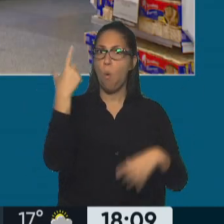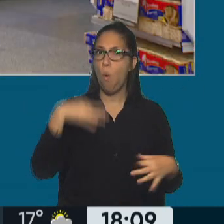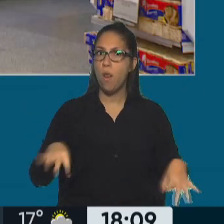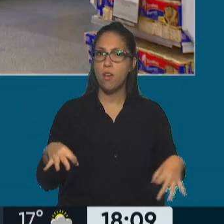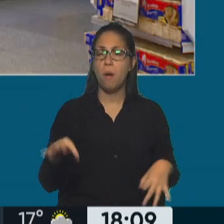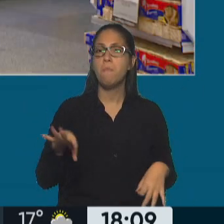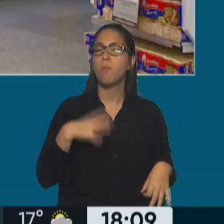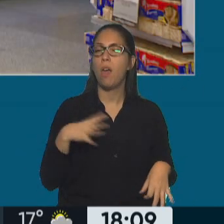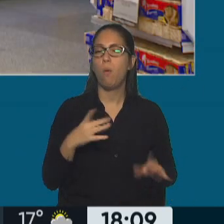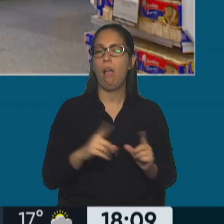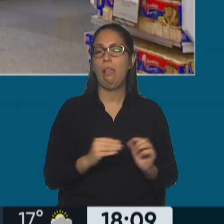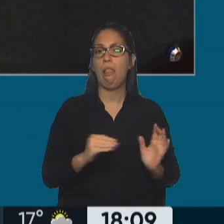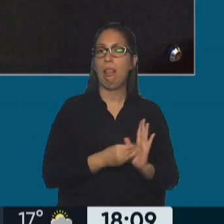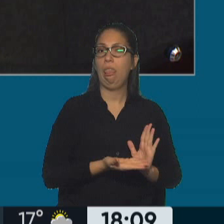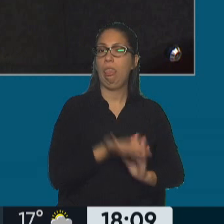las dudas.